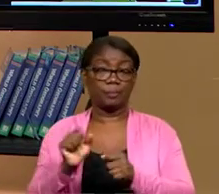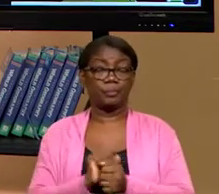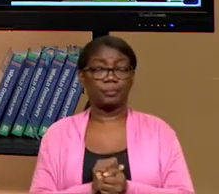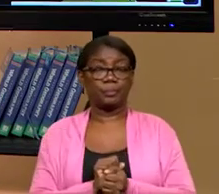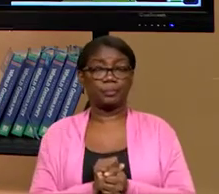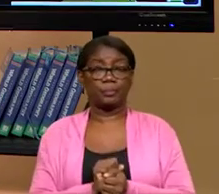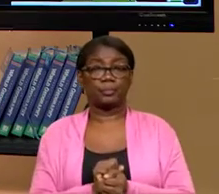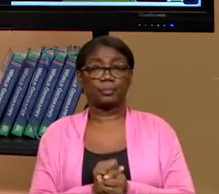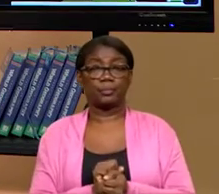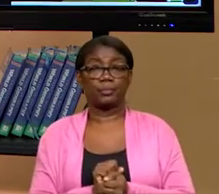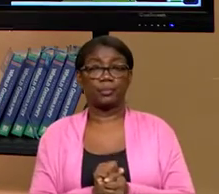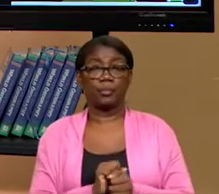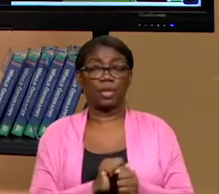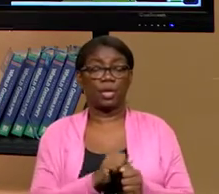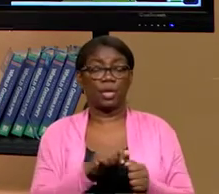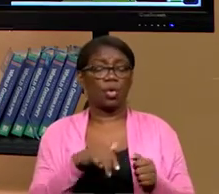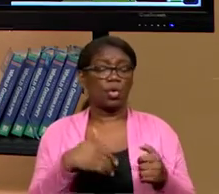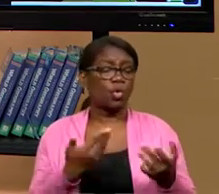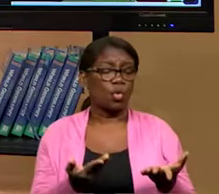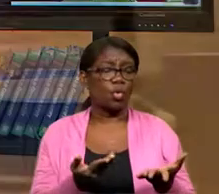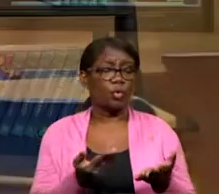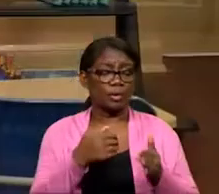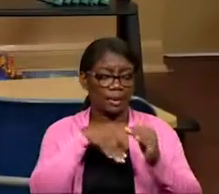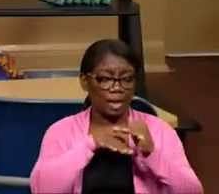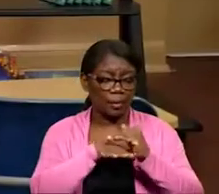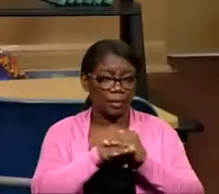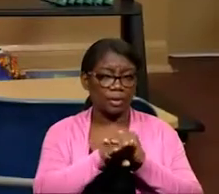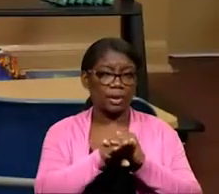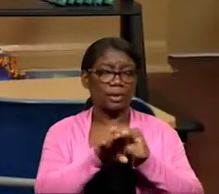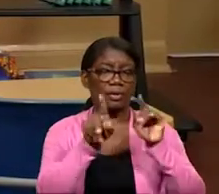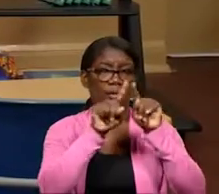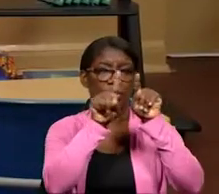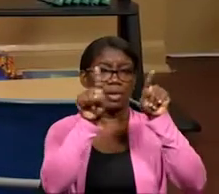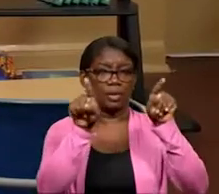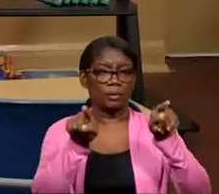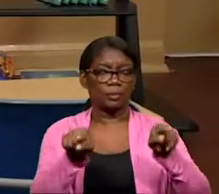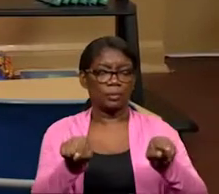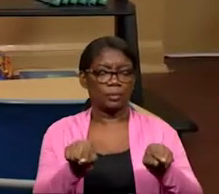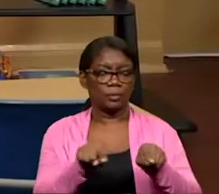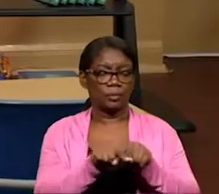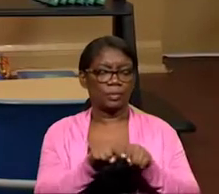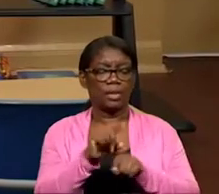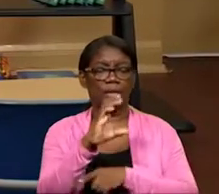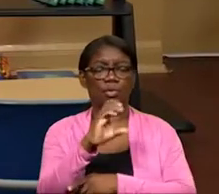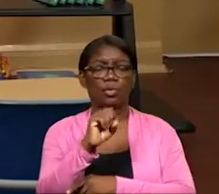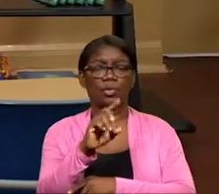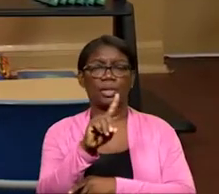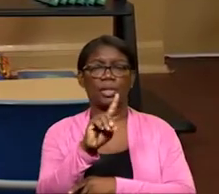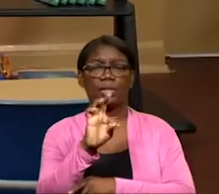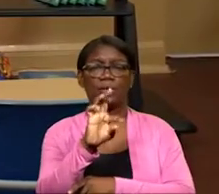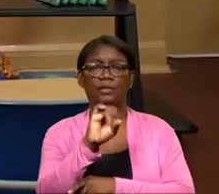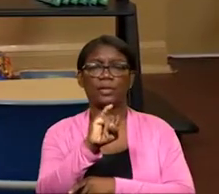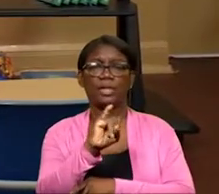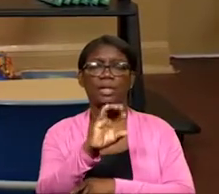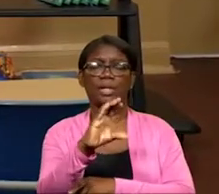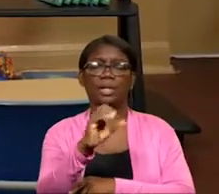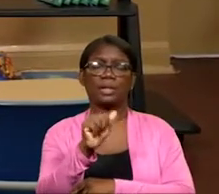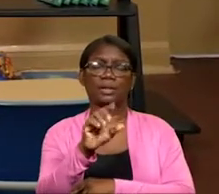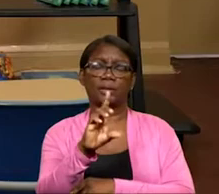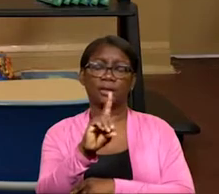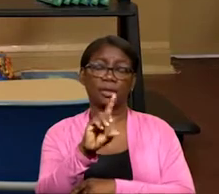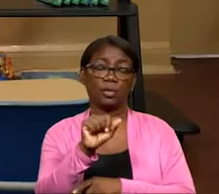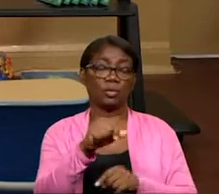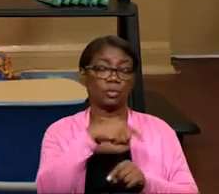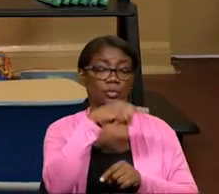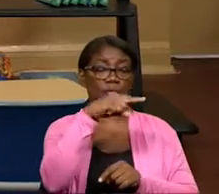lo que es el proceso, ya estamos dentro del proceso de decodificación, que es el proceso de